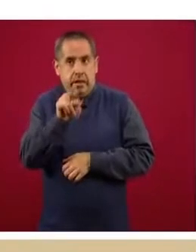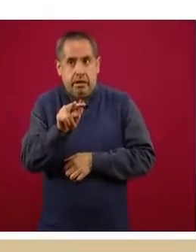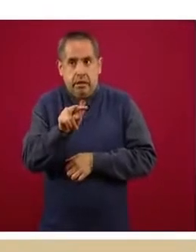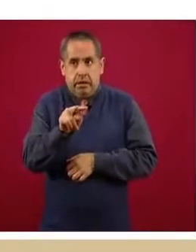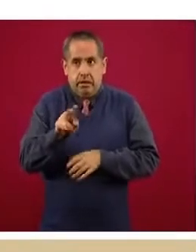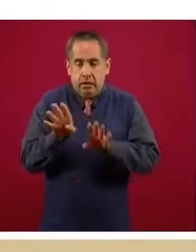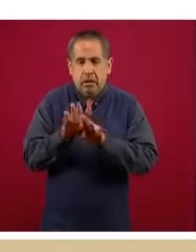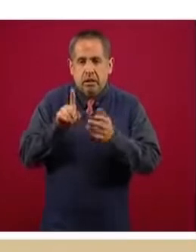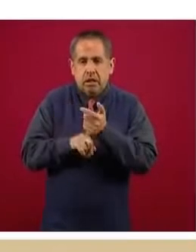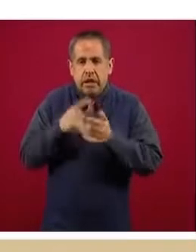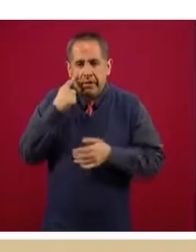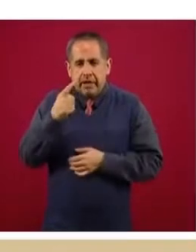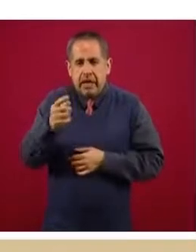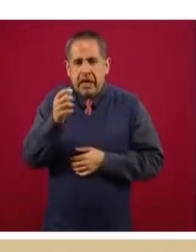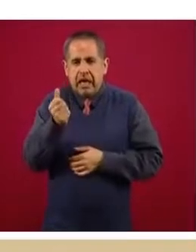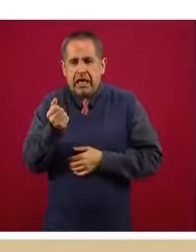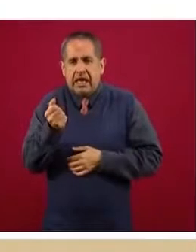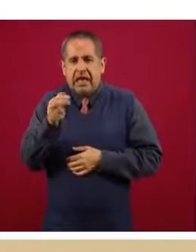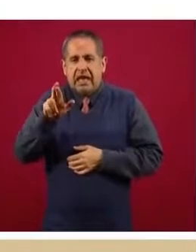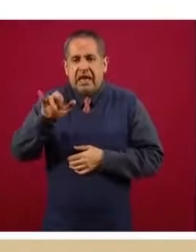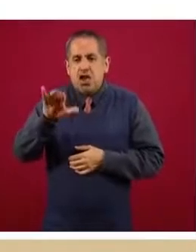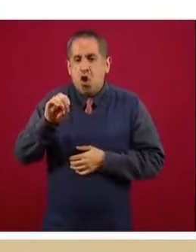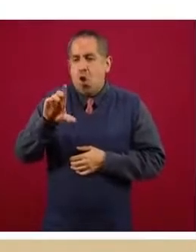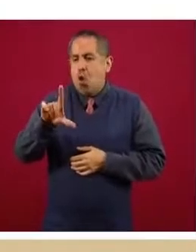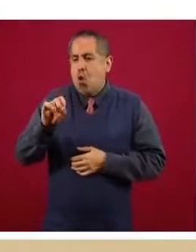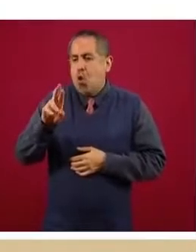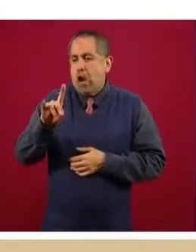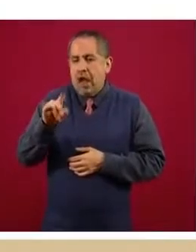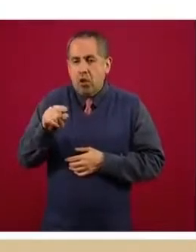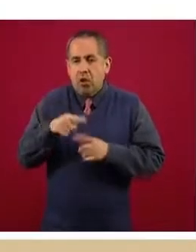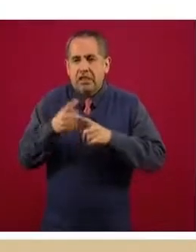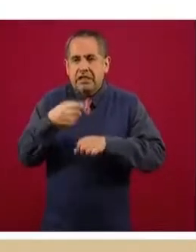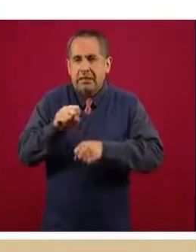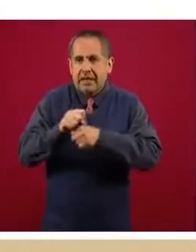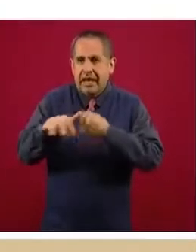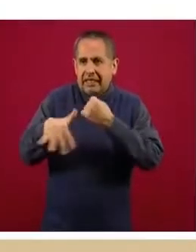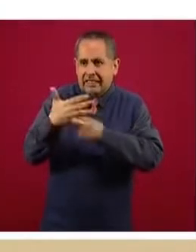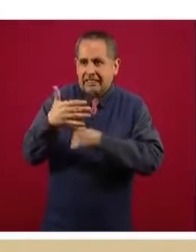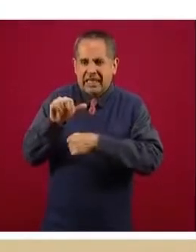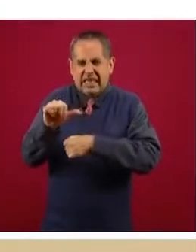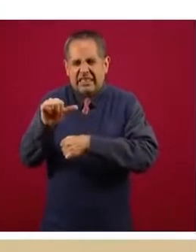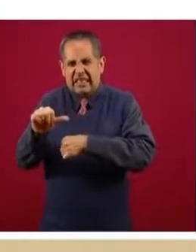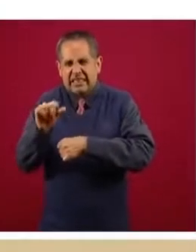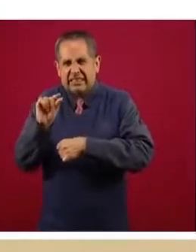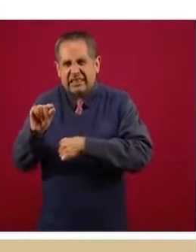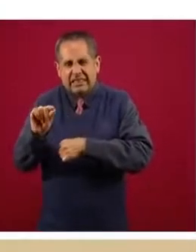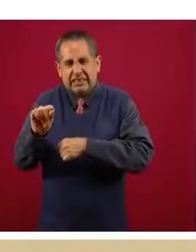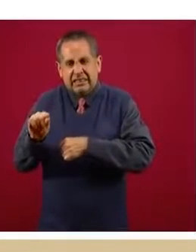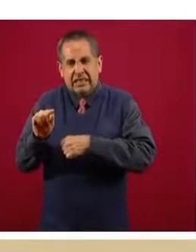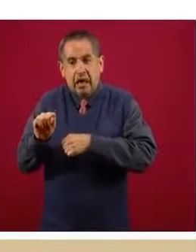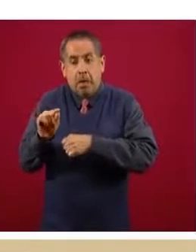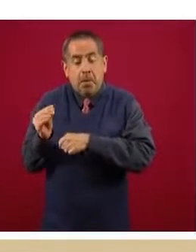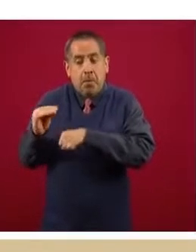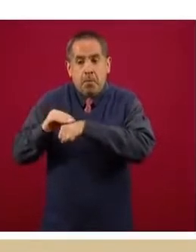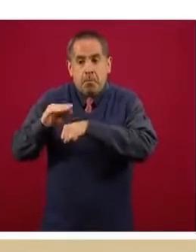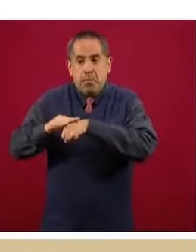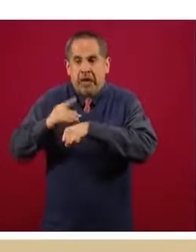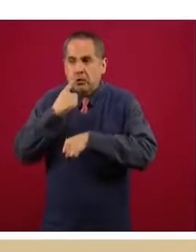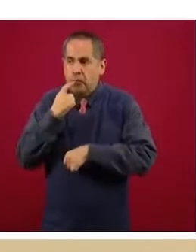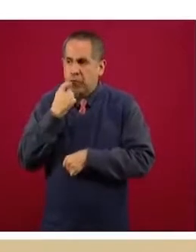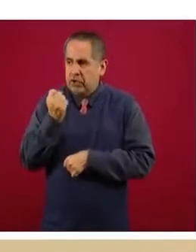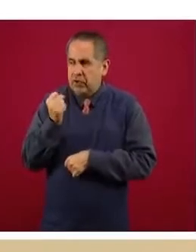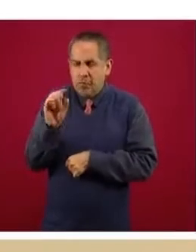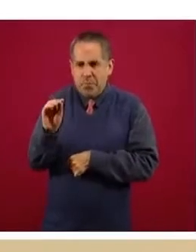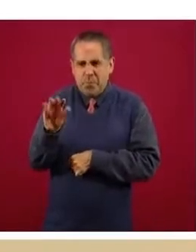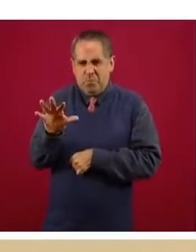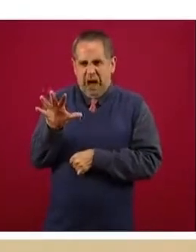Vean cómo San Luis Río Colorado para la semana 15 y 16 incrementa la intensidad del color, lo